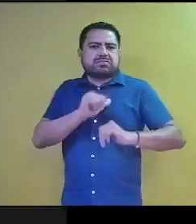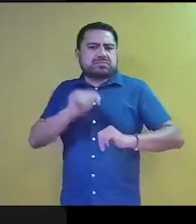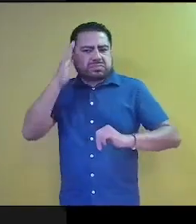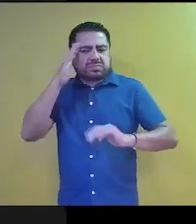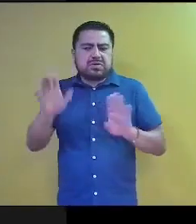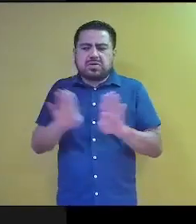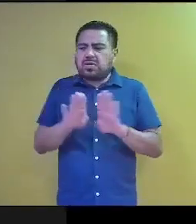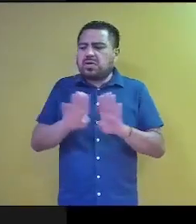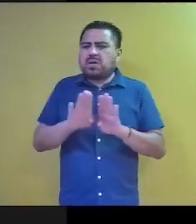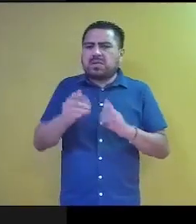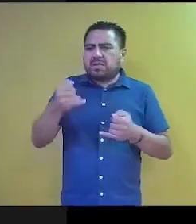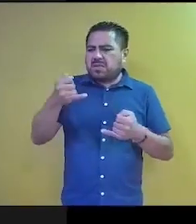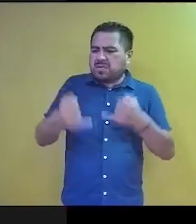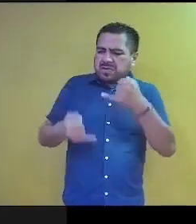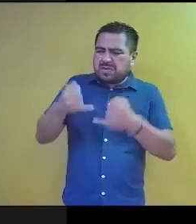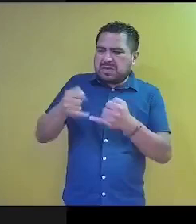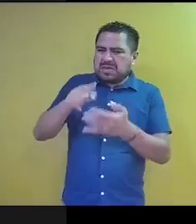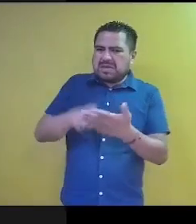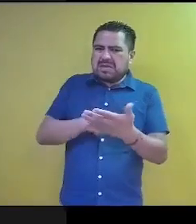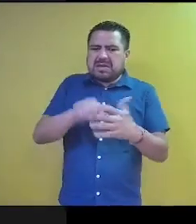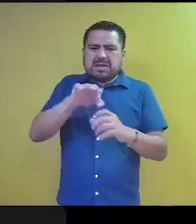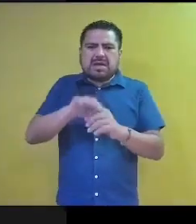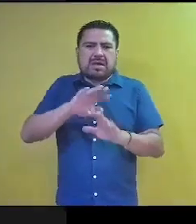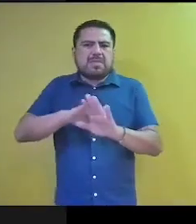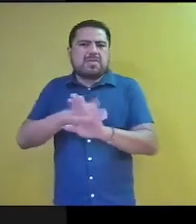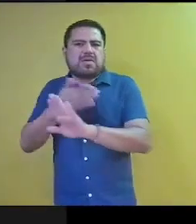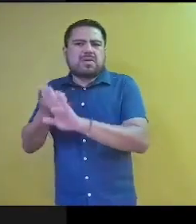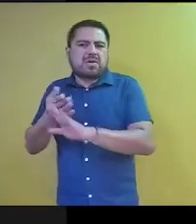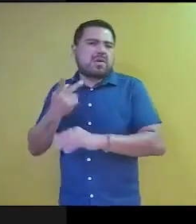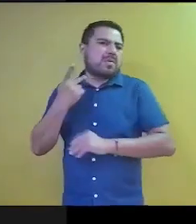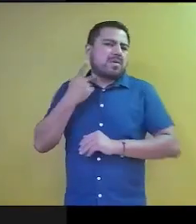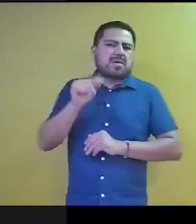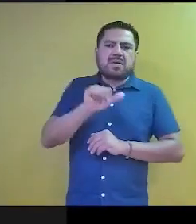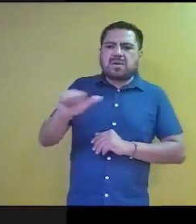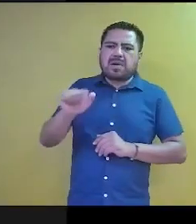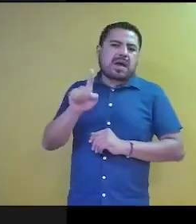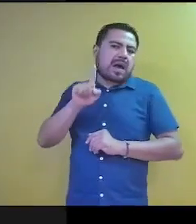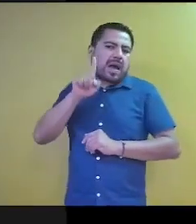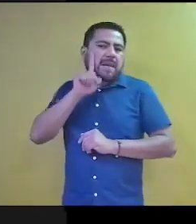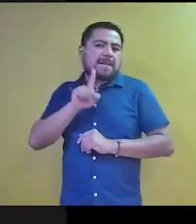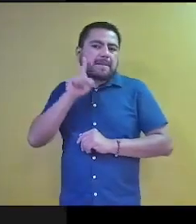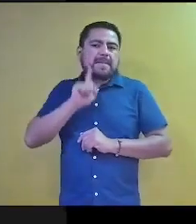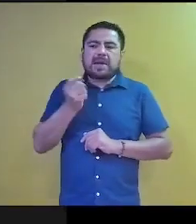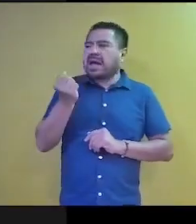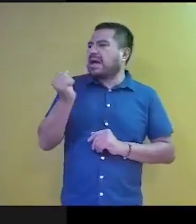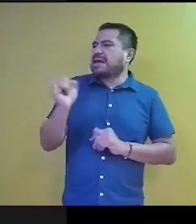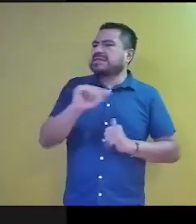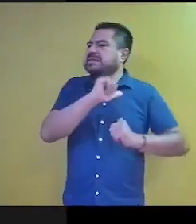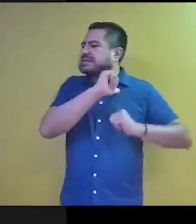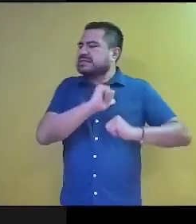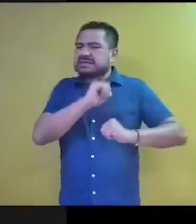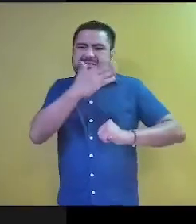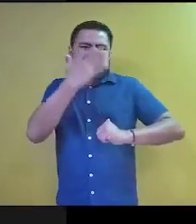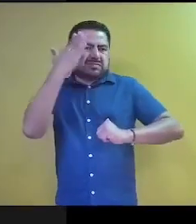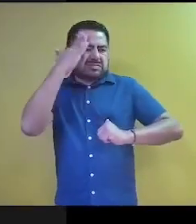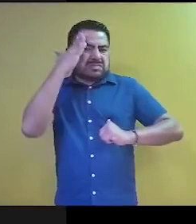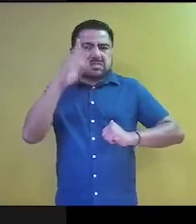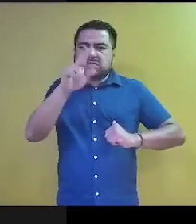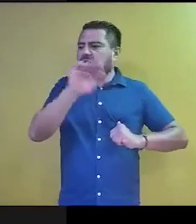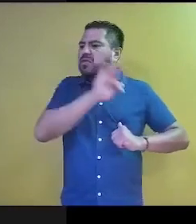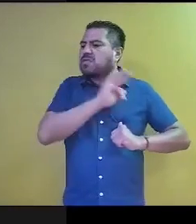como tribunal electoral por la violencia política en razón de género. Y esa competencia tampoco se puede